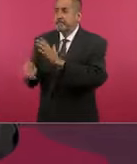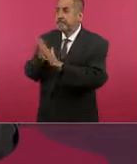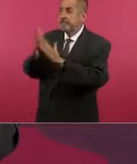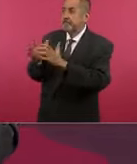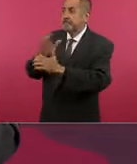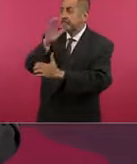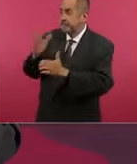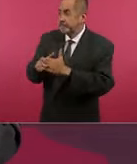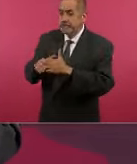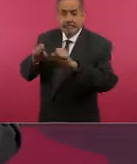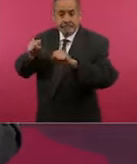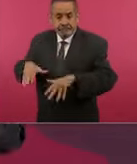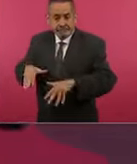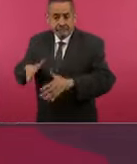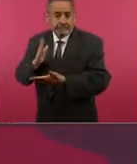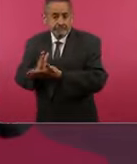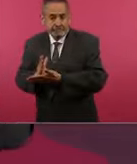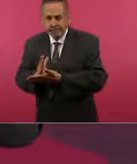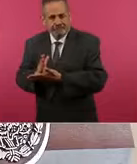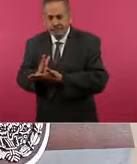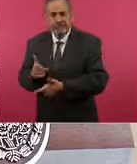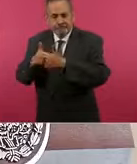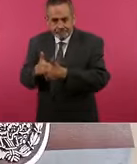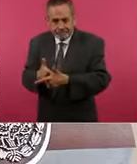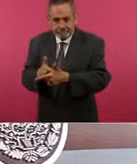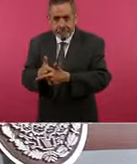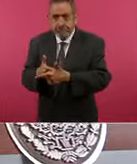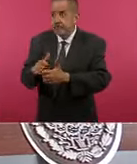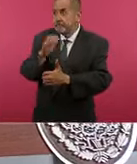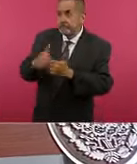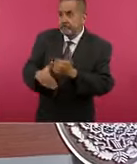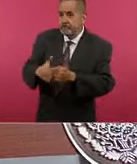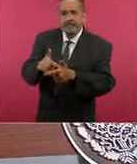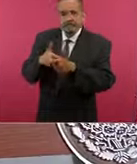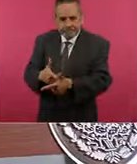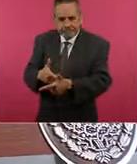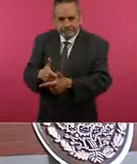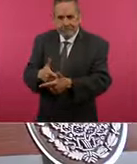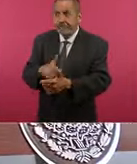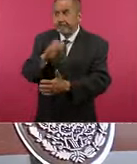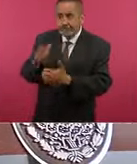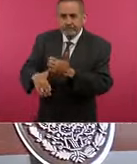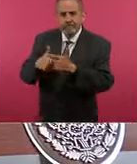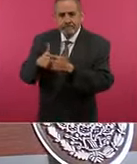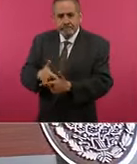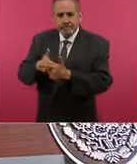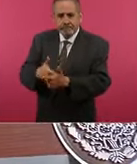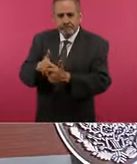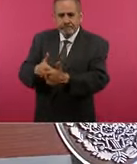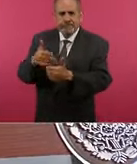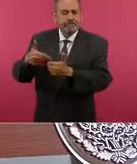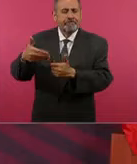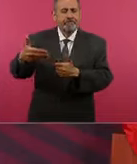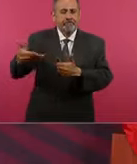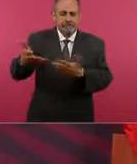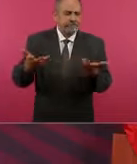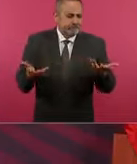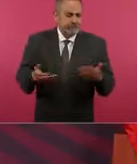construcción. Ahora tenemos, por ejemplo, como opción todo el